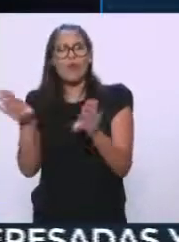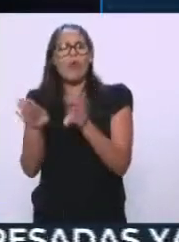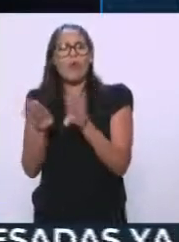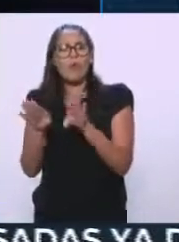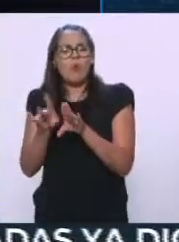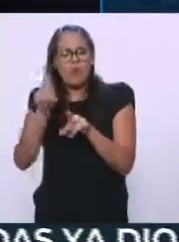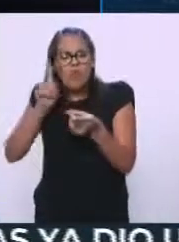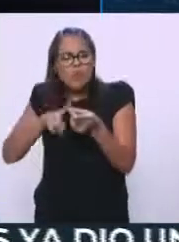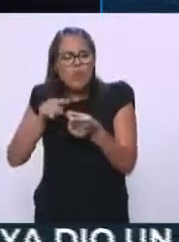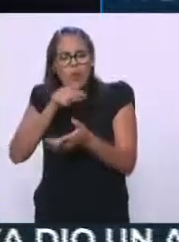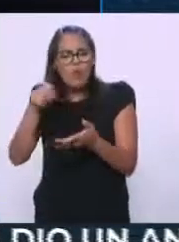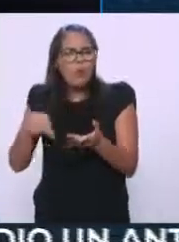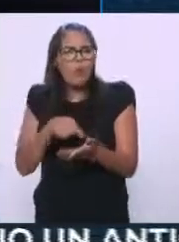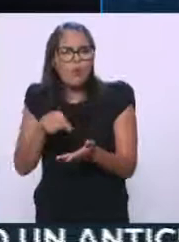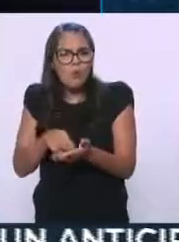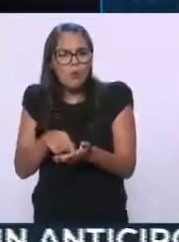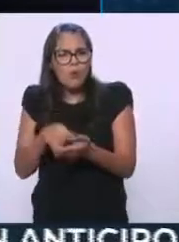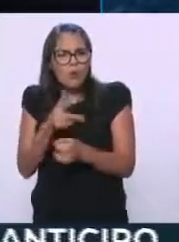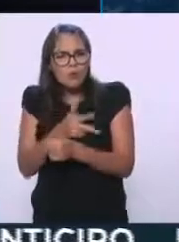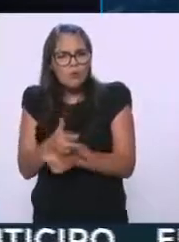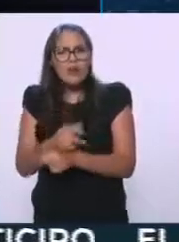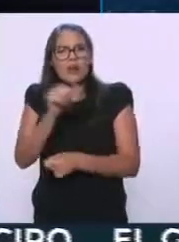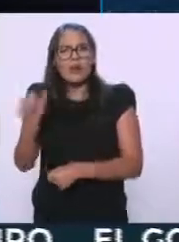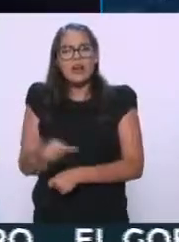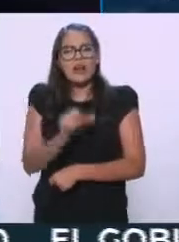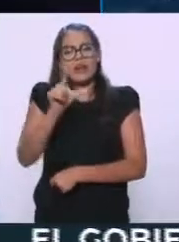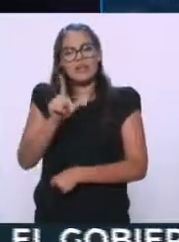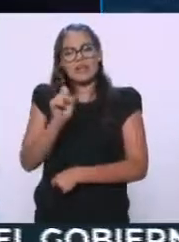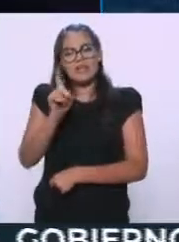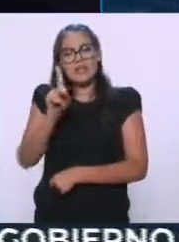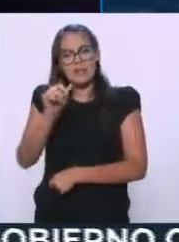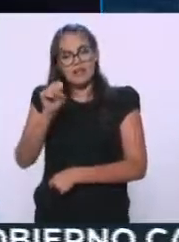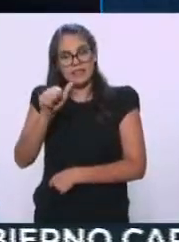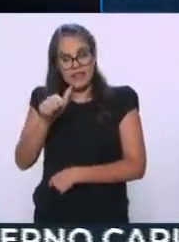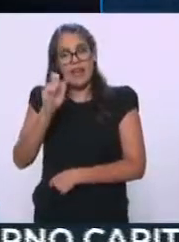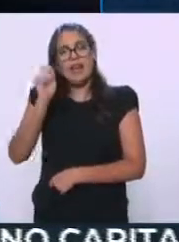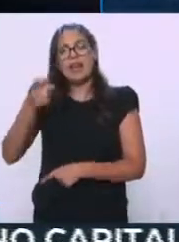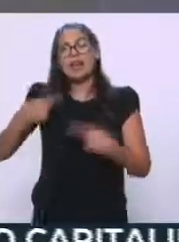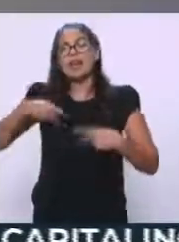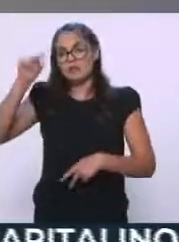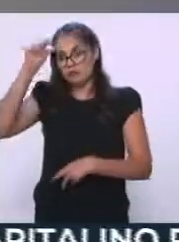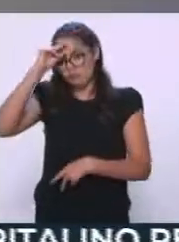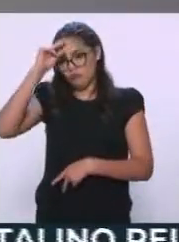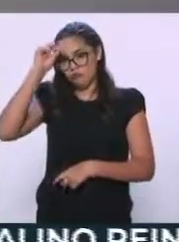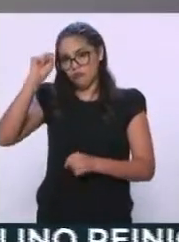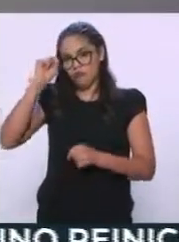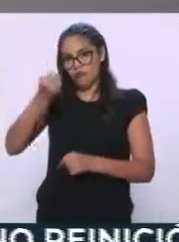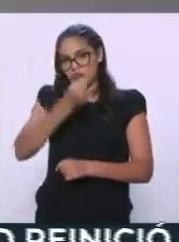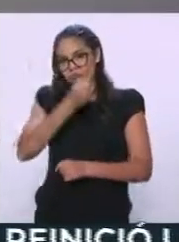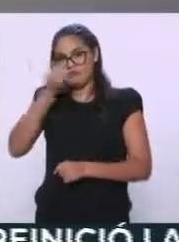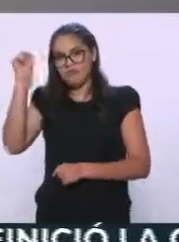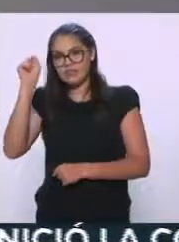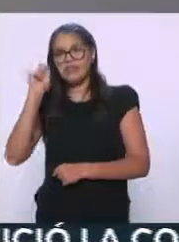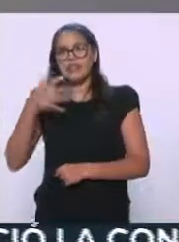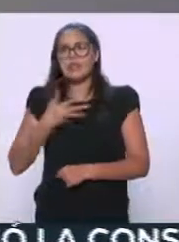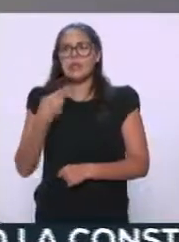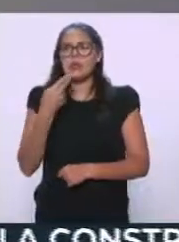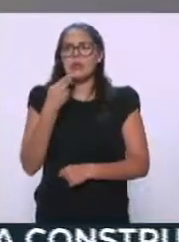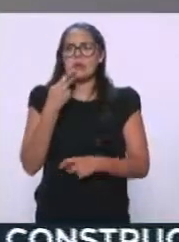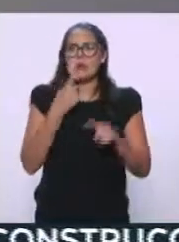Alberto? Sí, @LSPasa, un experto en inteligencia abierta. Hay una cosa que se llama OSINT, que la gente usa